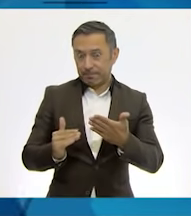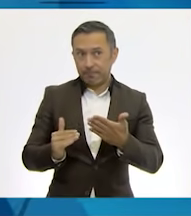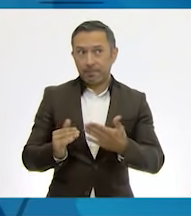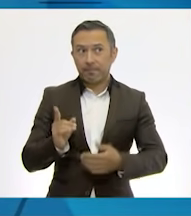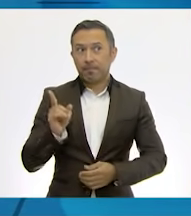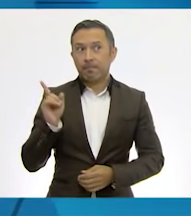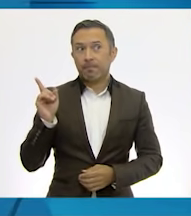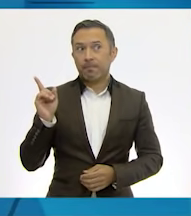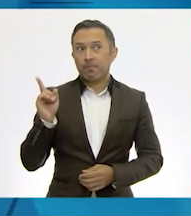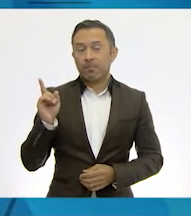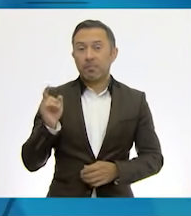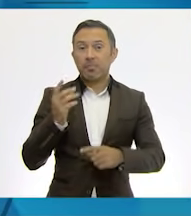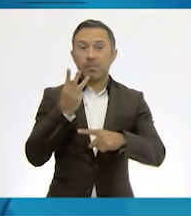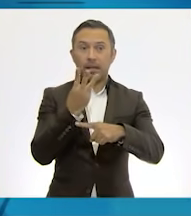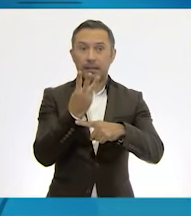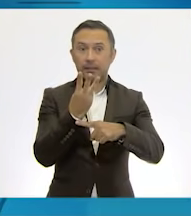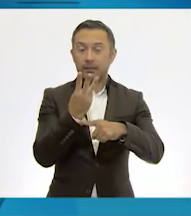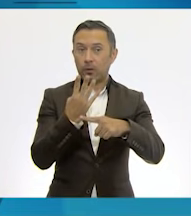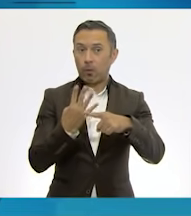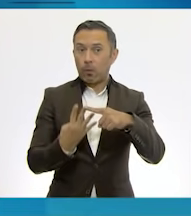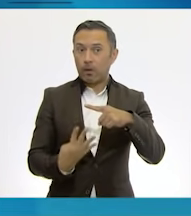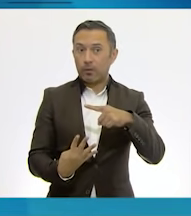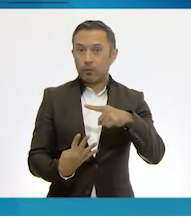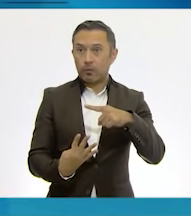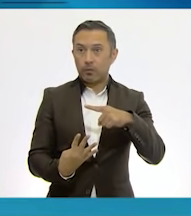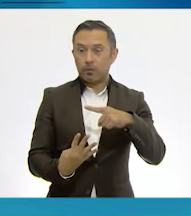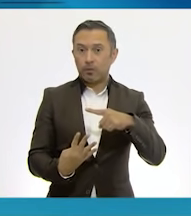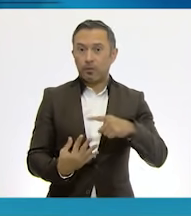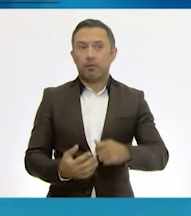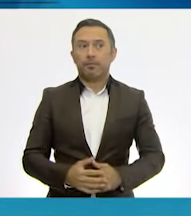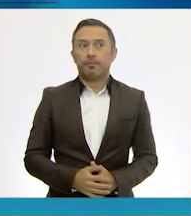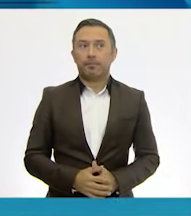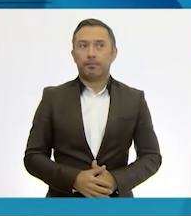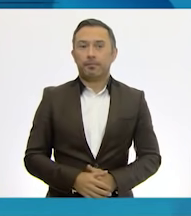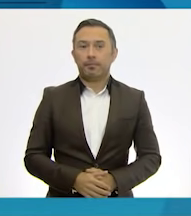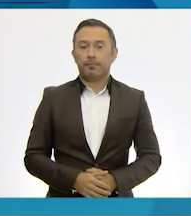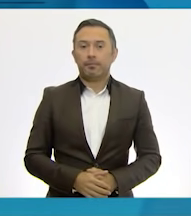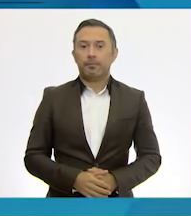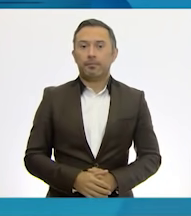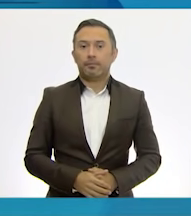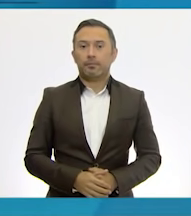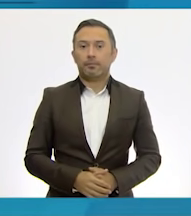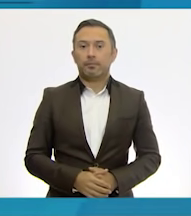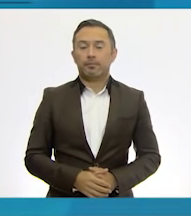cuartos. Este cuatro casi no se ve, voy a cambiar el color.